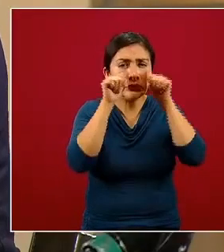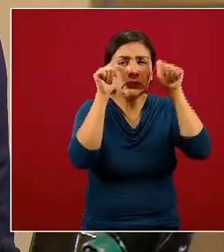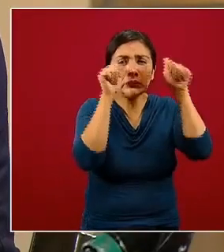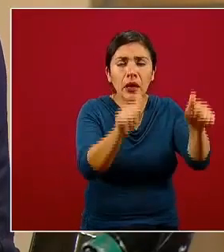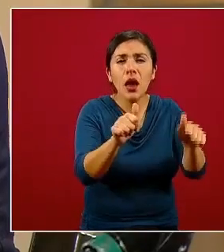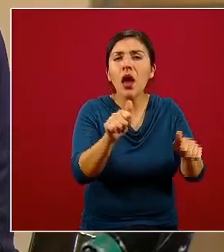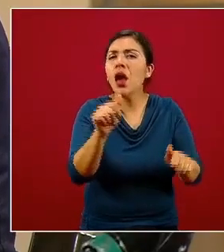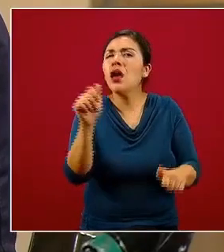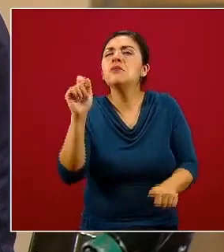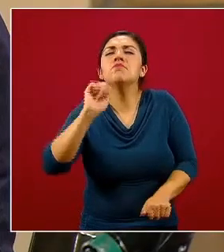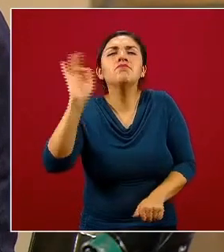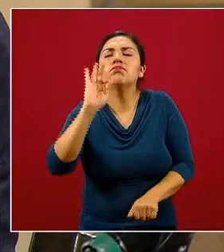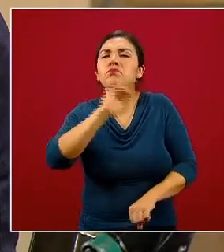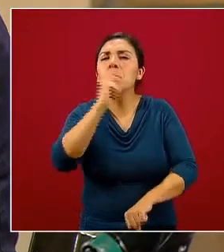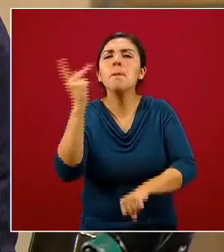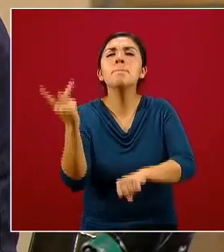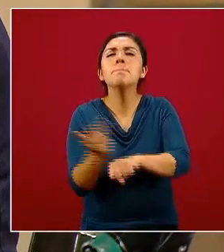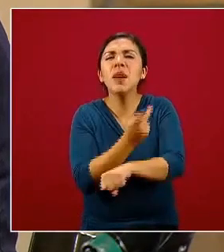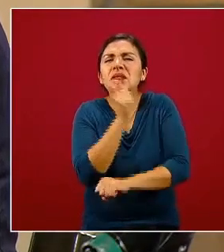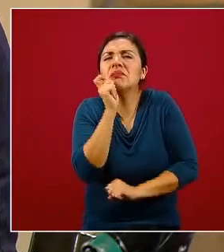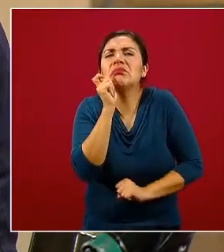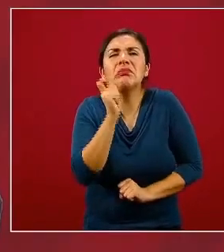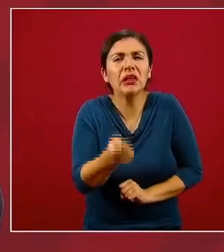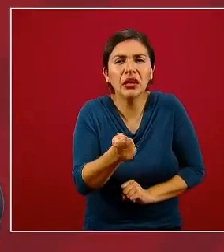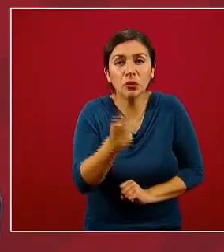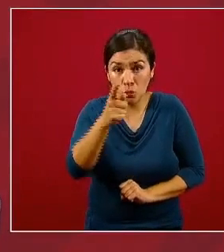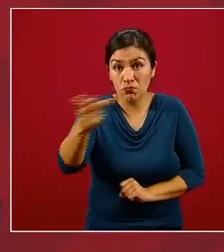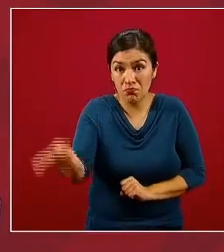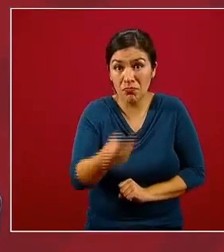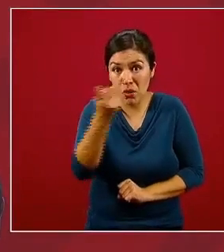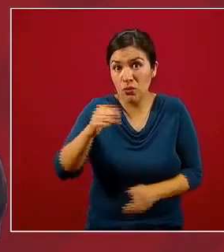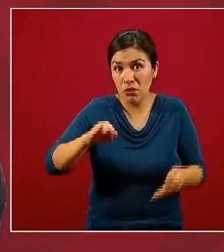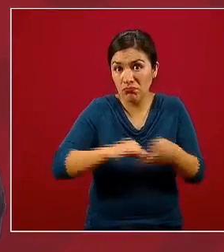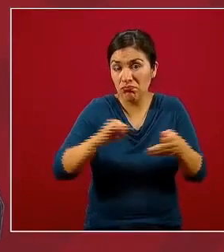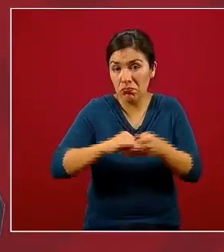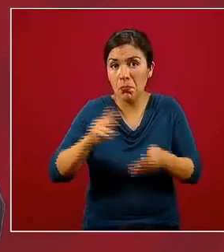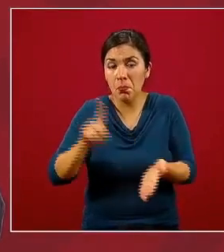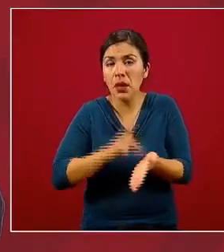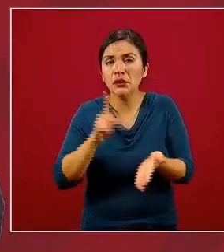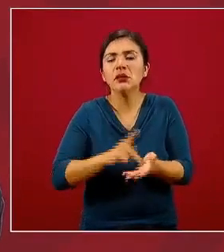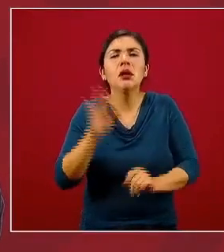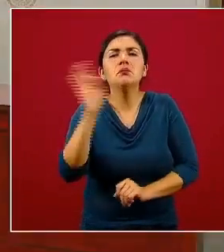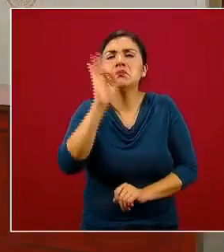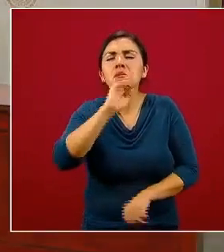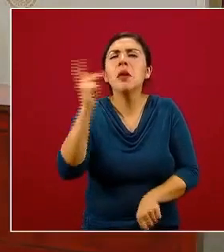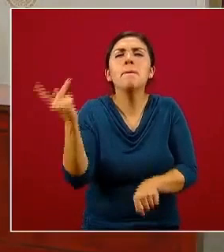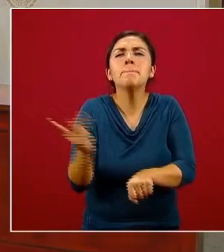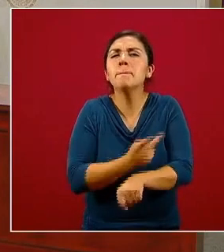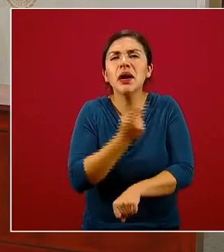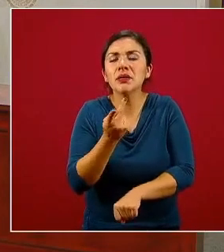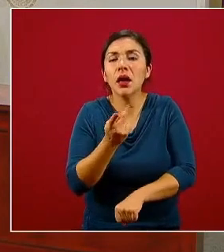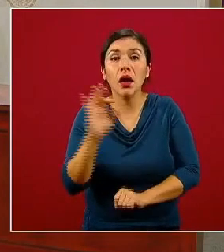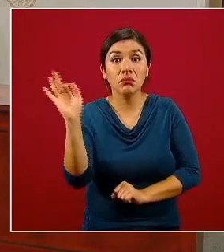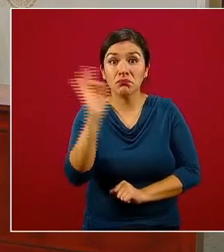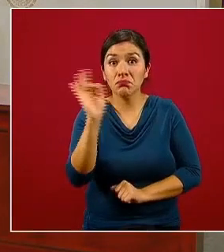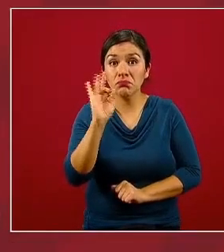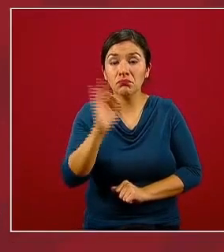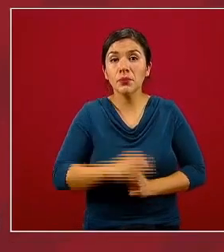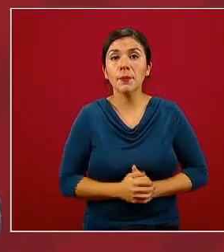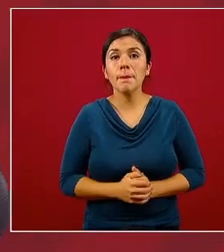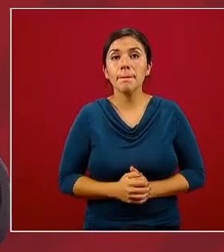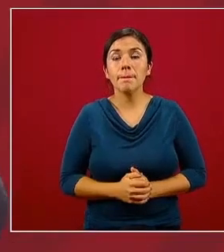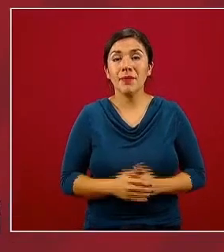qué podría pasar, y ustedes me lo han preguntado muy oportunamente, qué podría pasar si